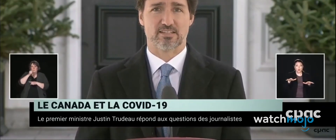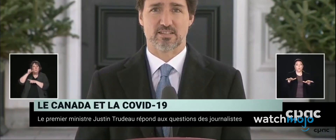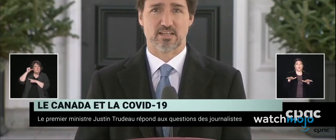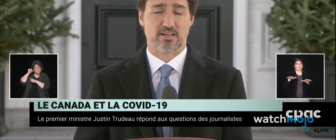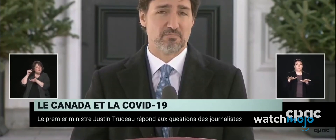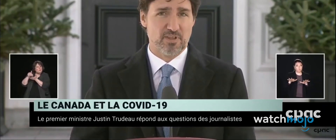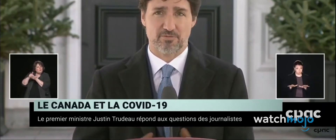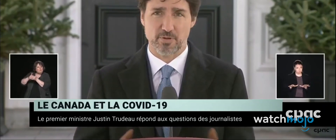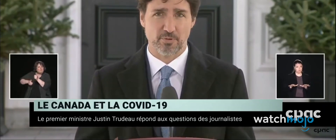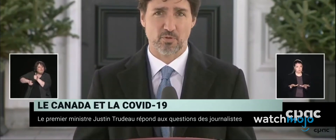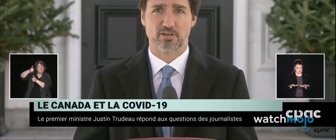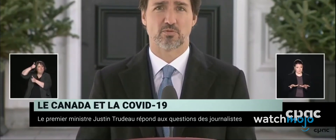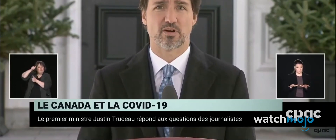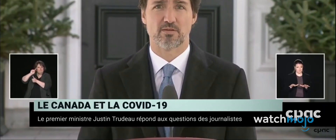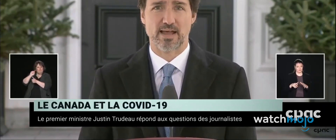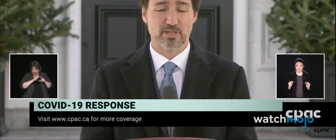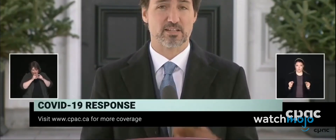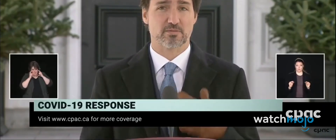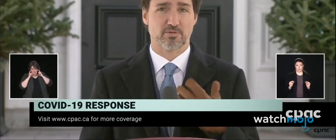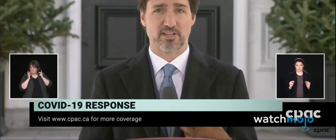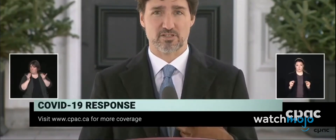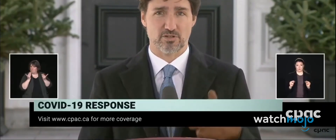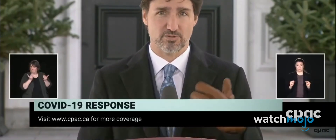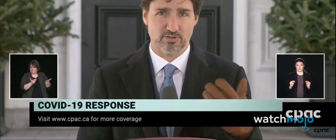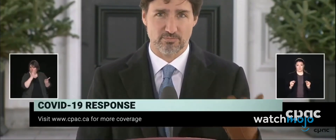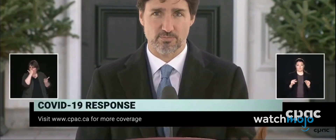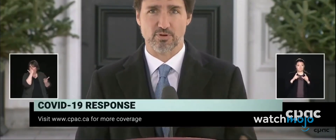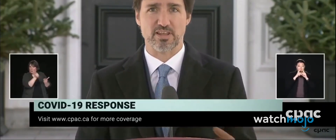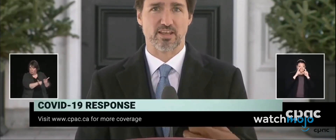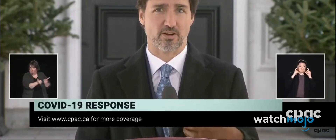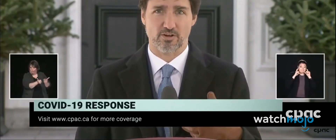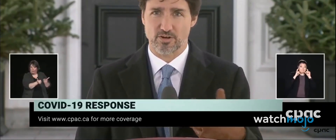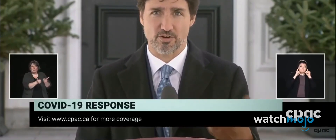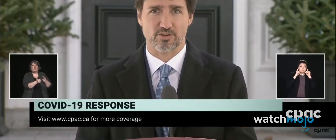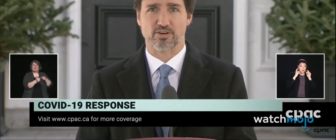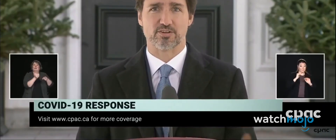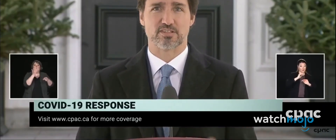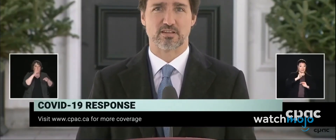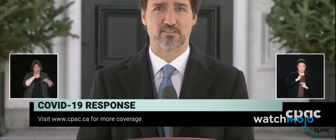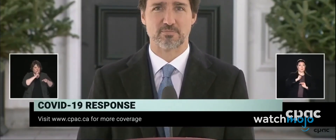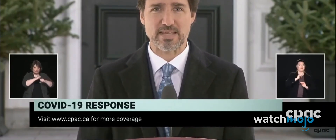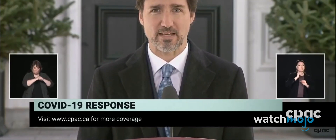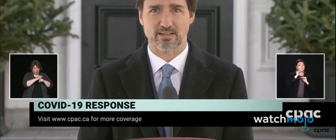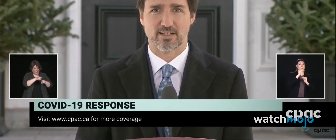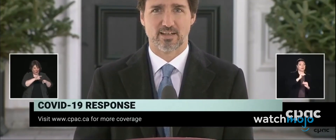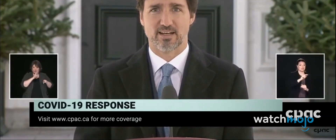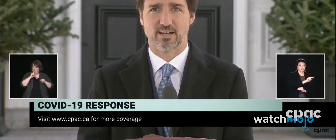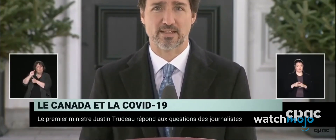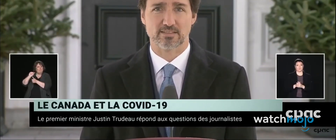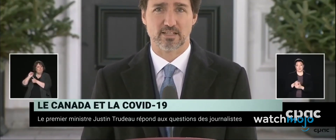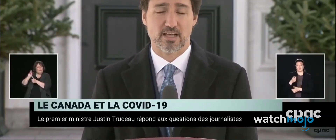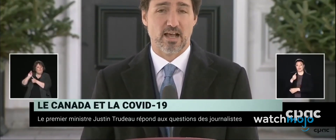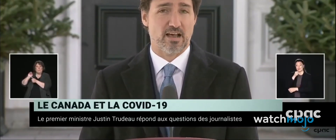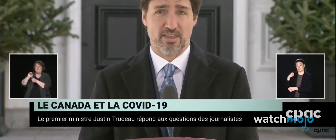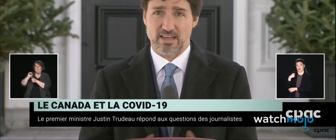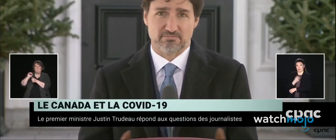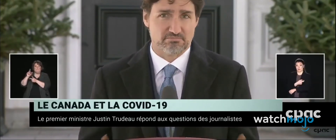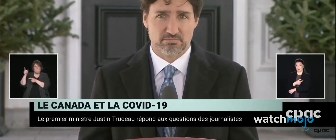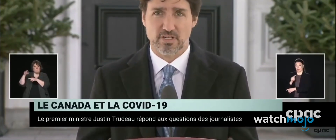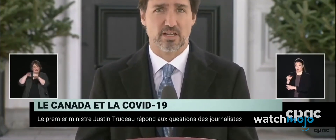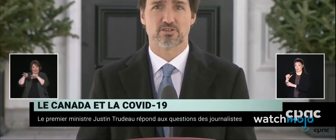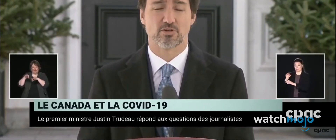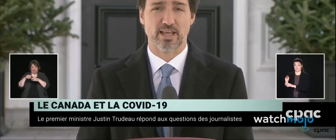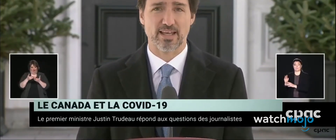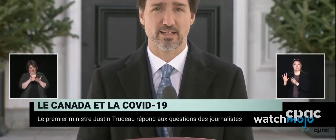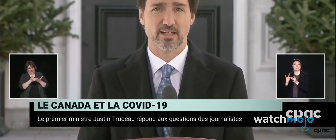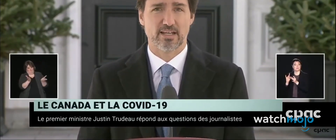canadiense, Justin Trudeau, probablemente se evidenció a principios de abril cuando respondió a las preguntas de los periodistas sobre los beneficios de